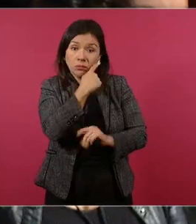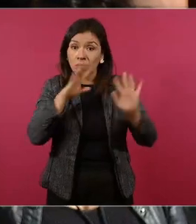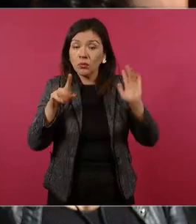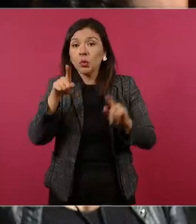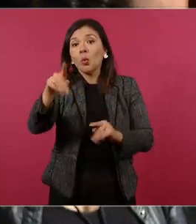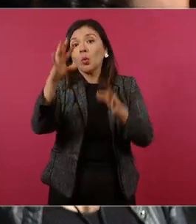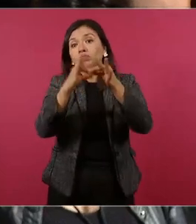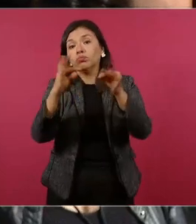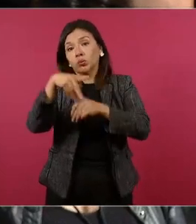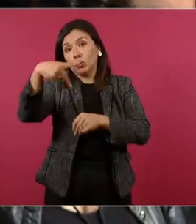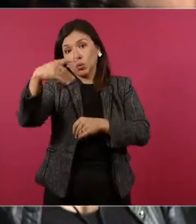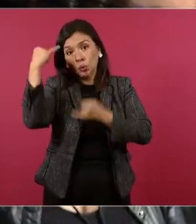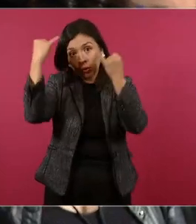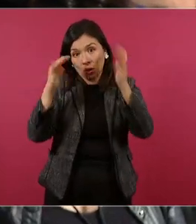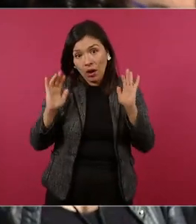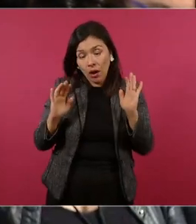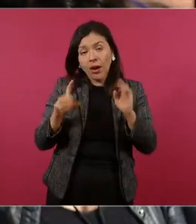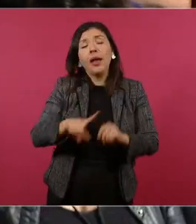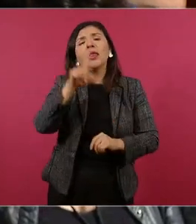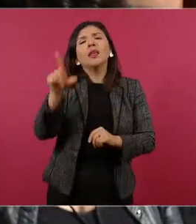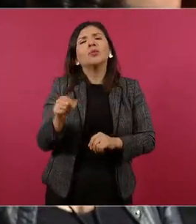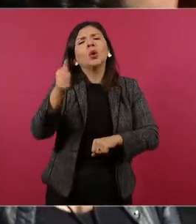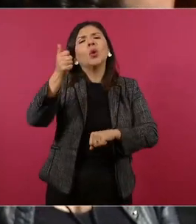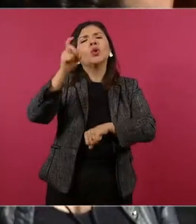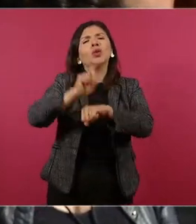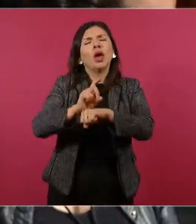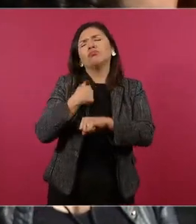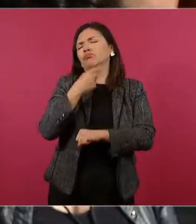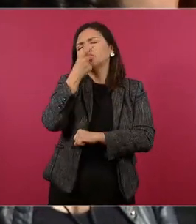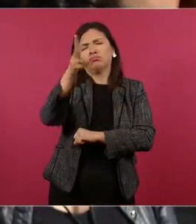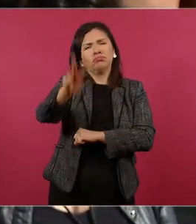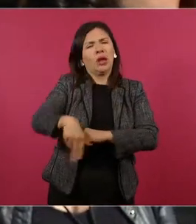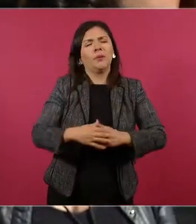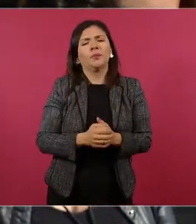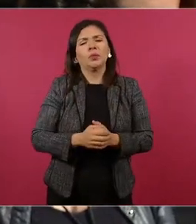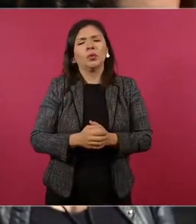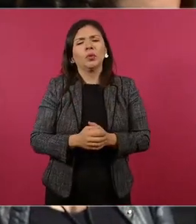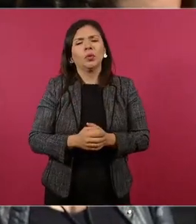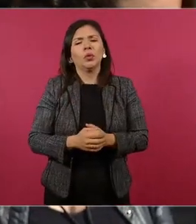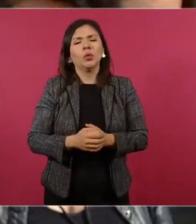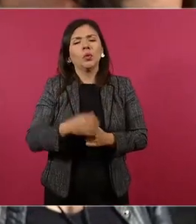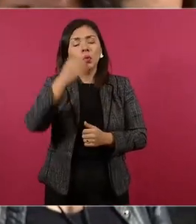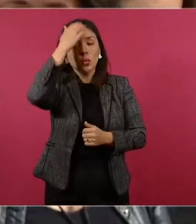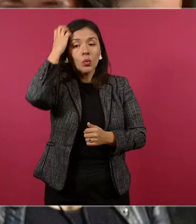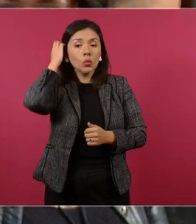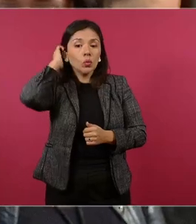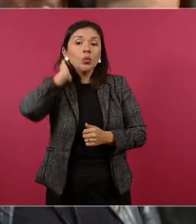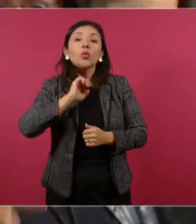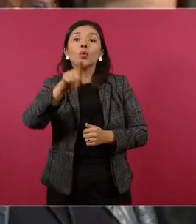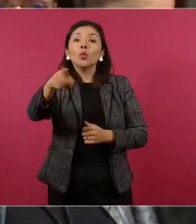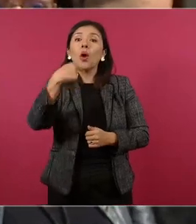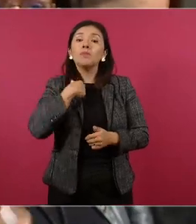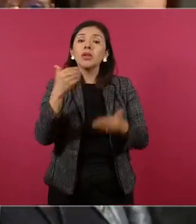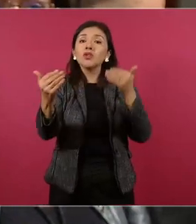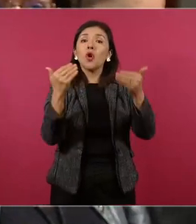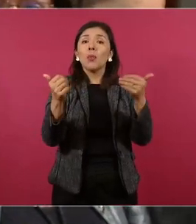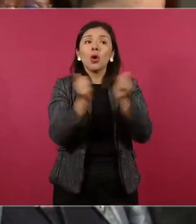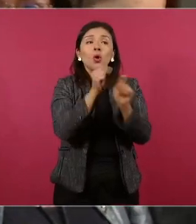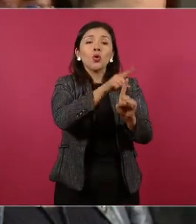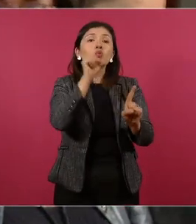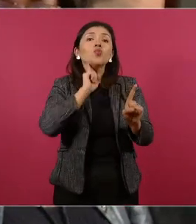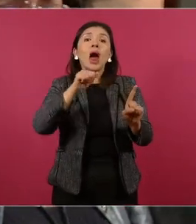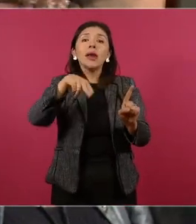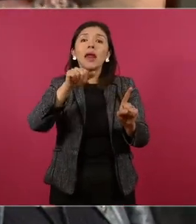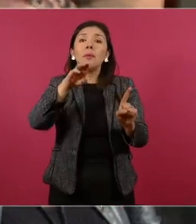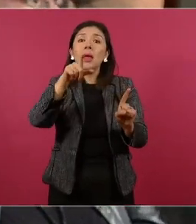tiene su versión Pero y luego el otro día usted me Yo nada más le voy a decir una cosa usted me me me comparó me quiso comparar con ella que yo era igual